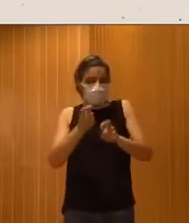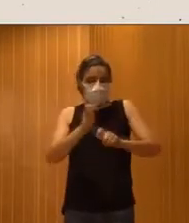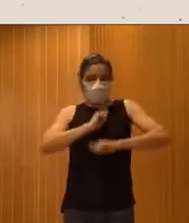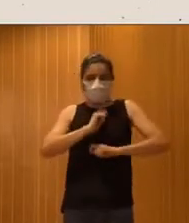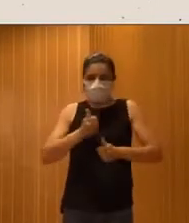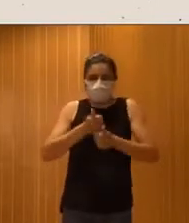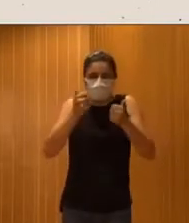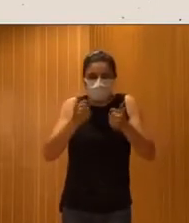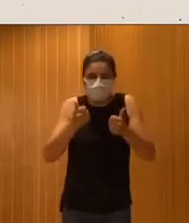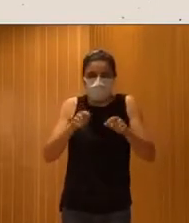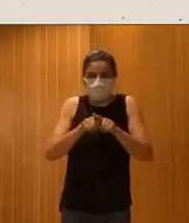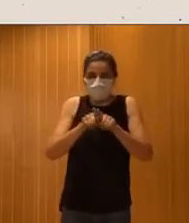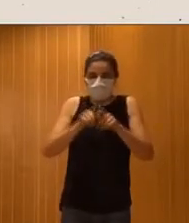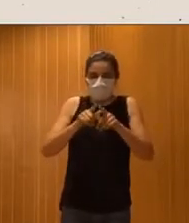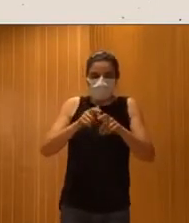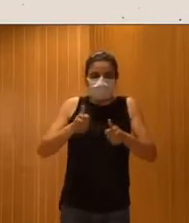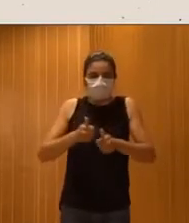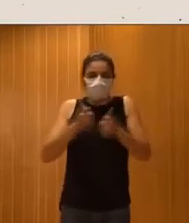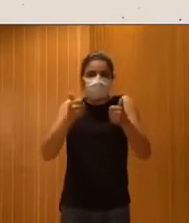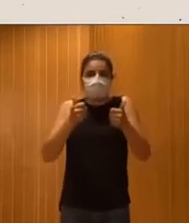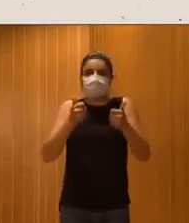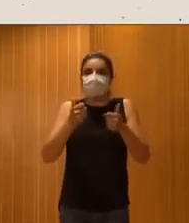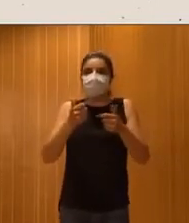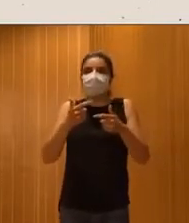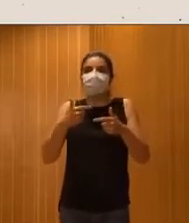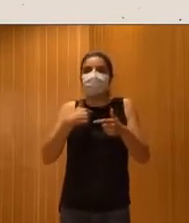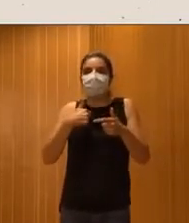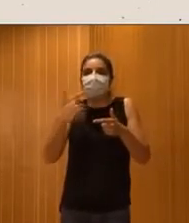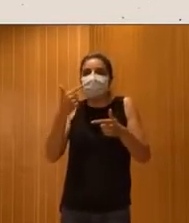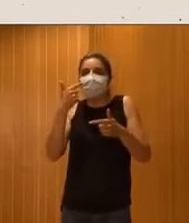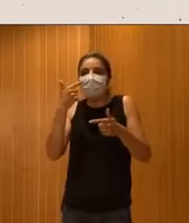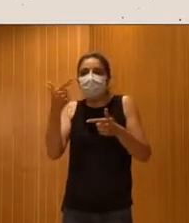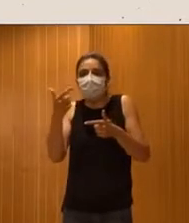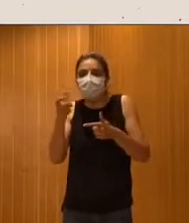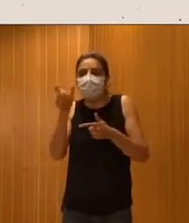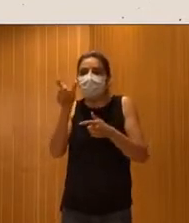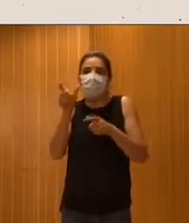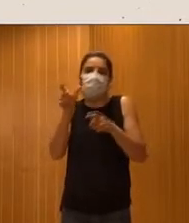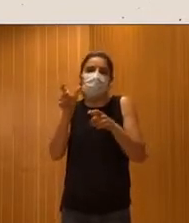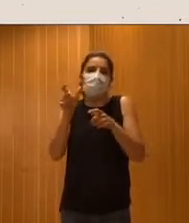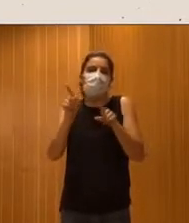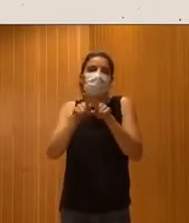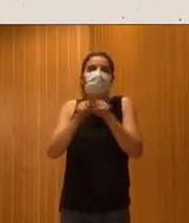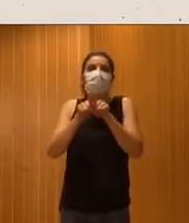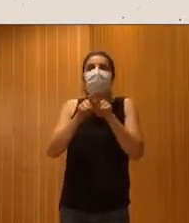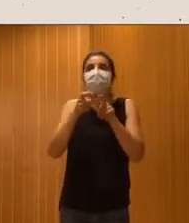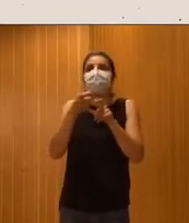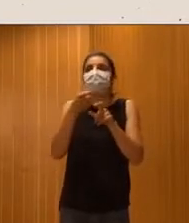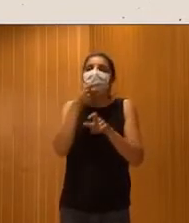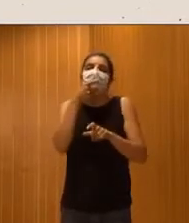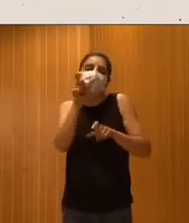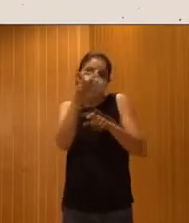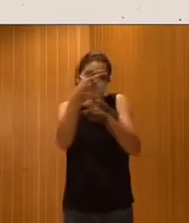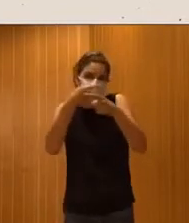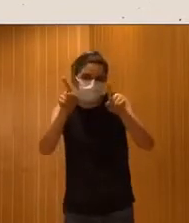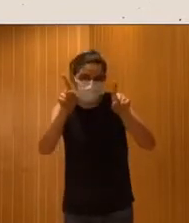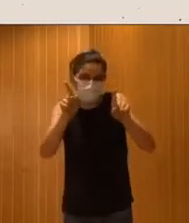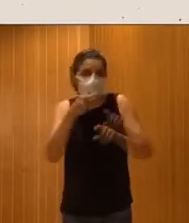o sea, justo lo contrario de lo que dice el nombre. A mí me gusta utilizar, por ejemplo, más el término